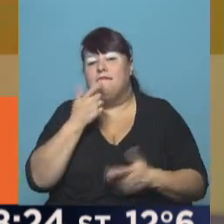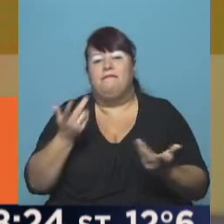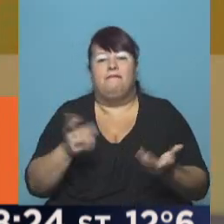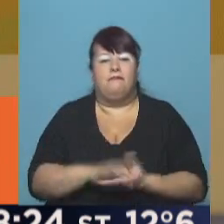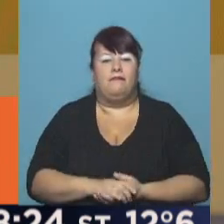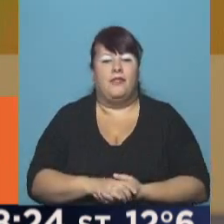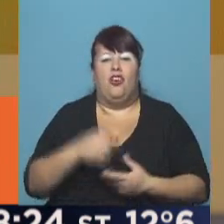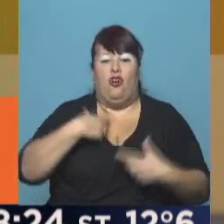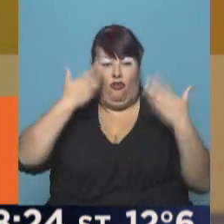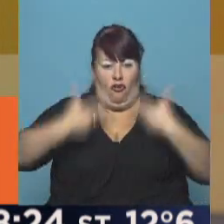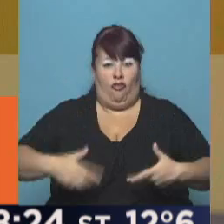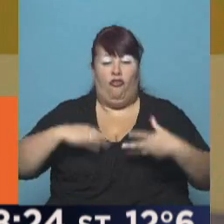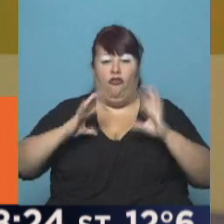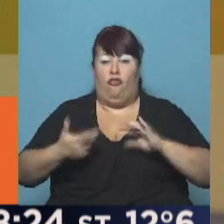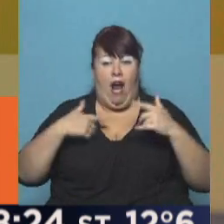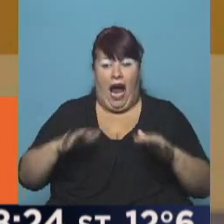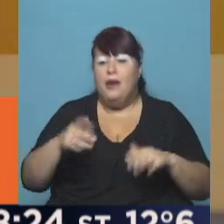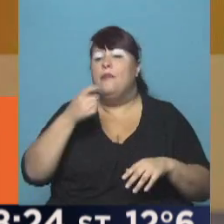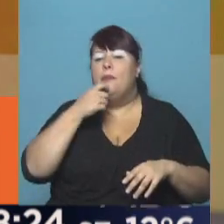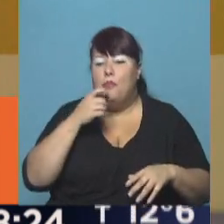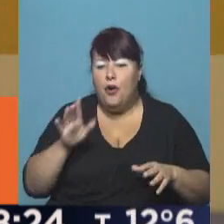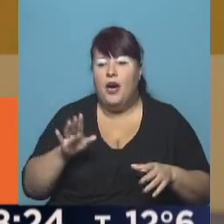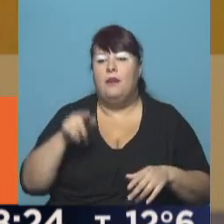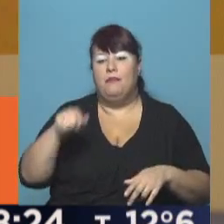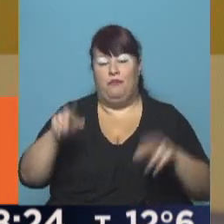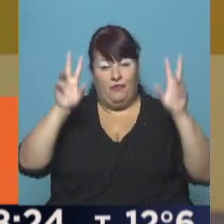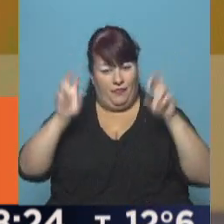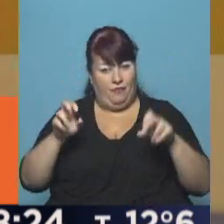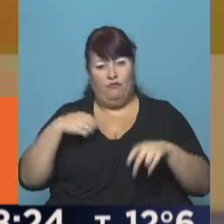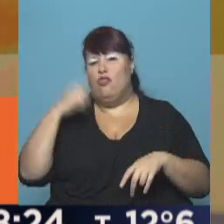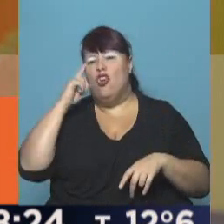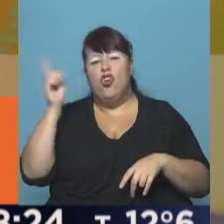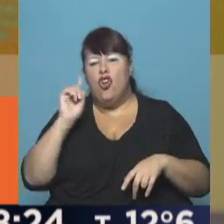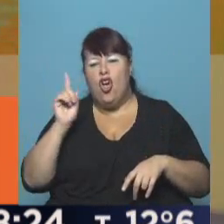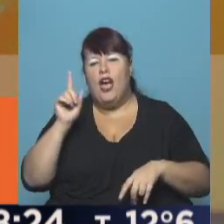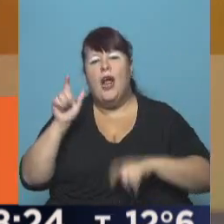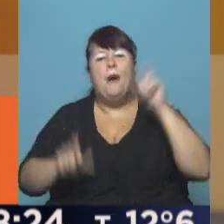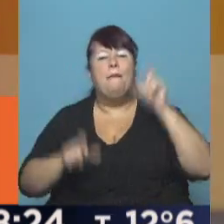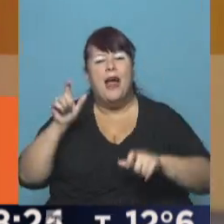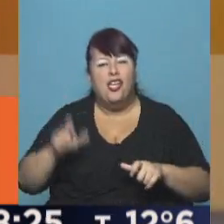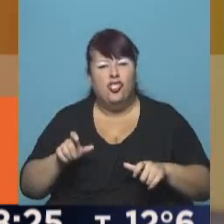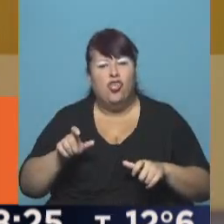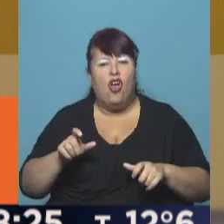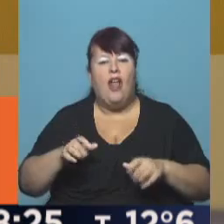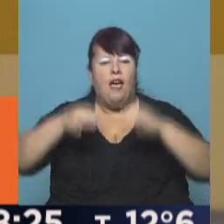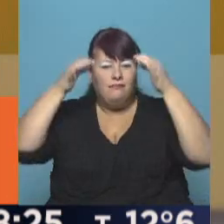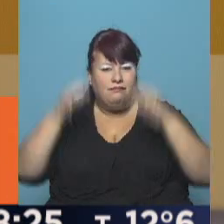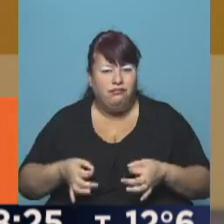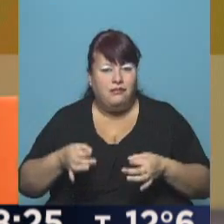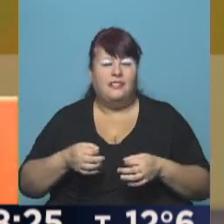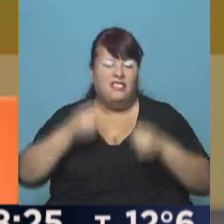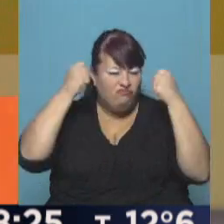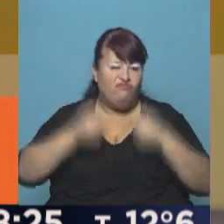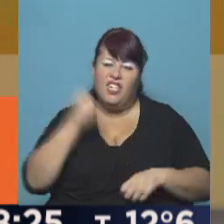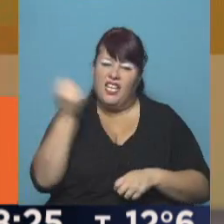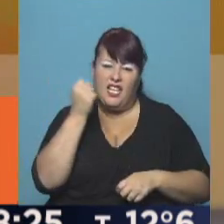tiene una conducta, porque, a ver, esta cuestión, no creo que haya personas que estén determinadas o